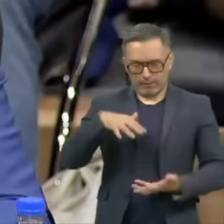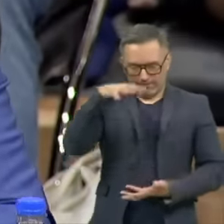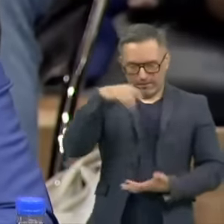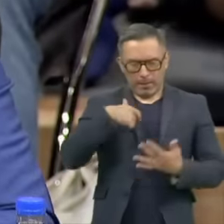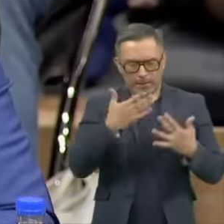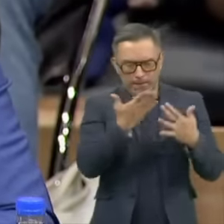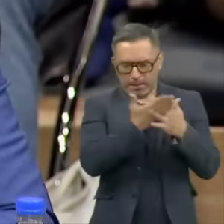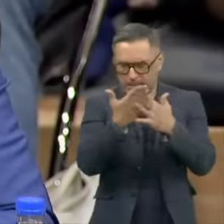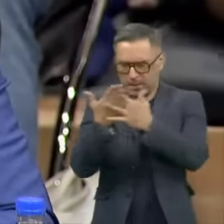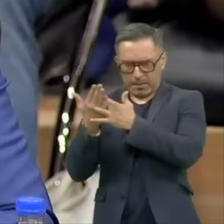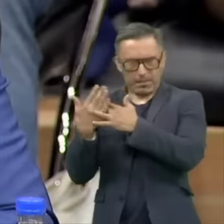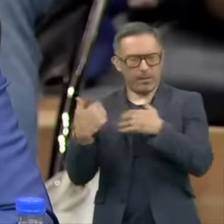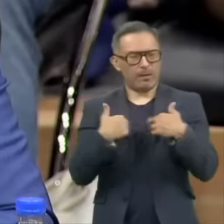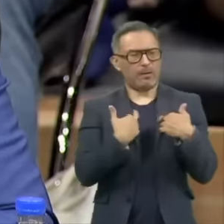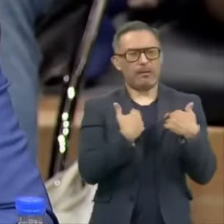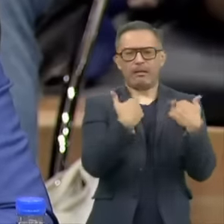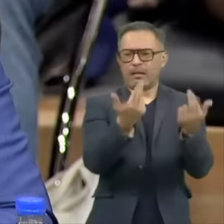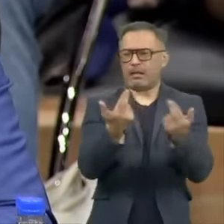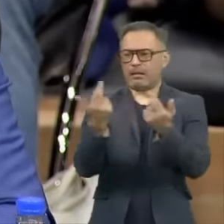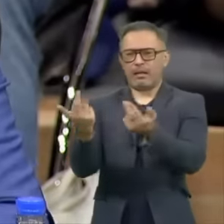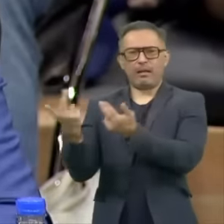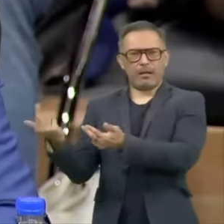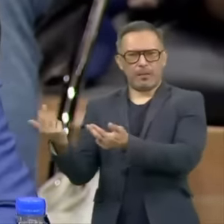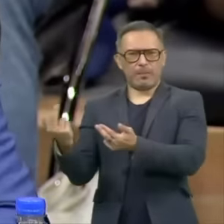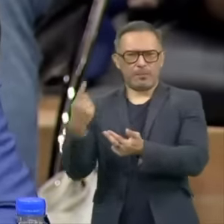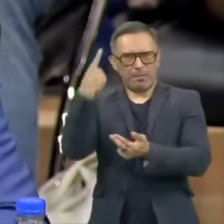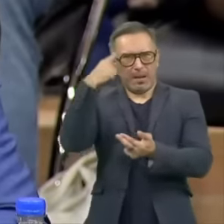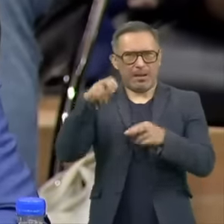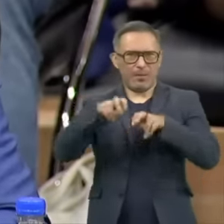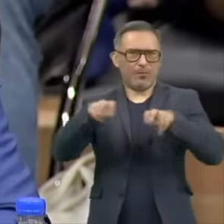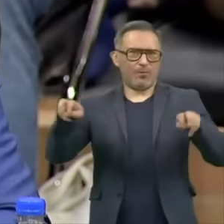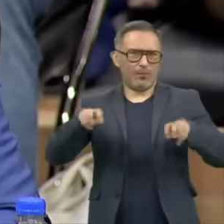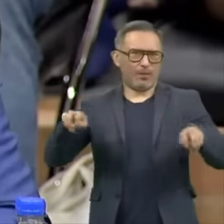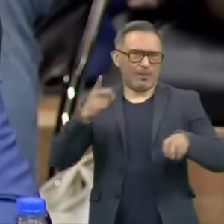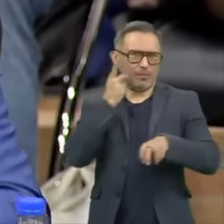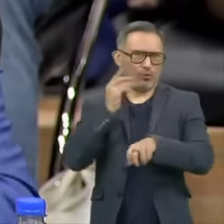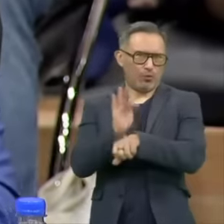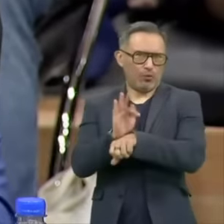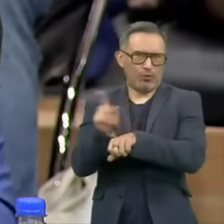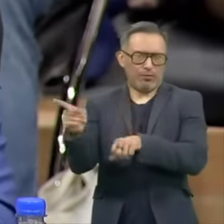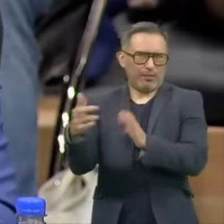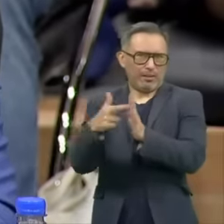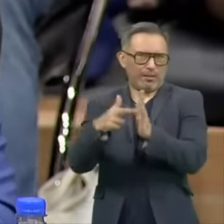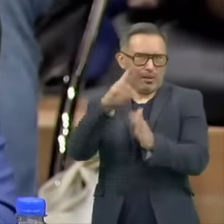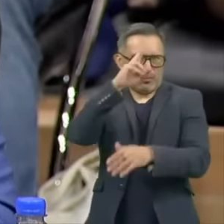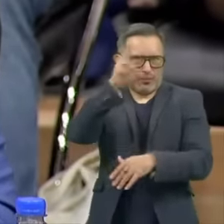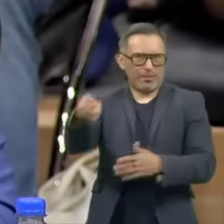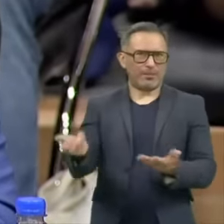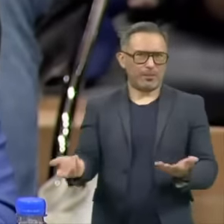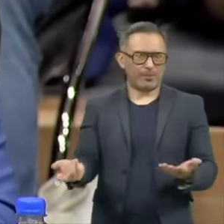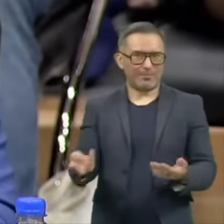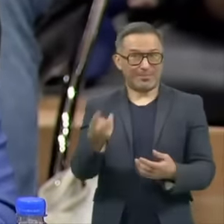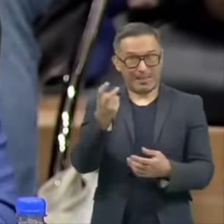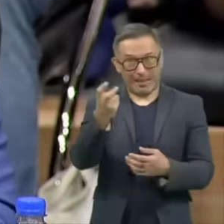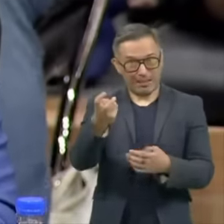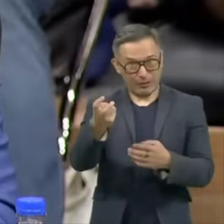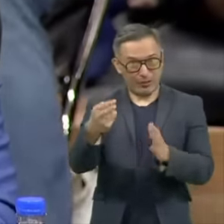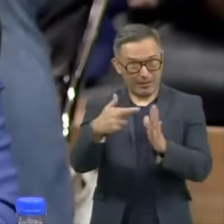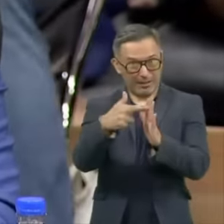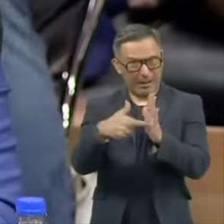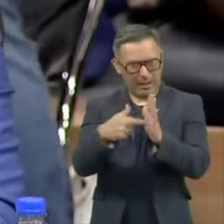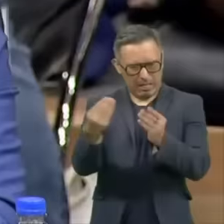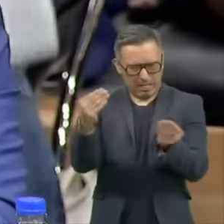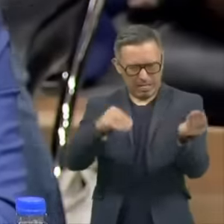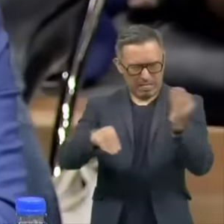manera espuria de las curules plurinominales. Esta distorsión es